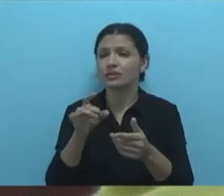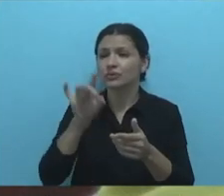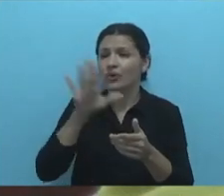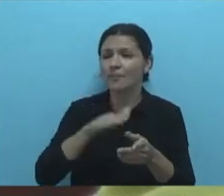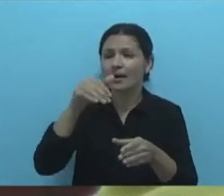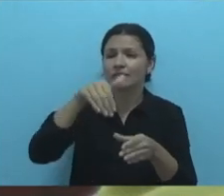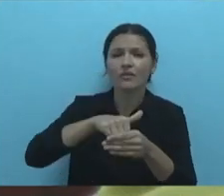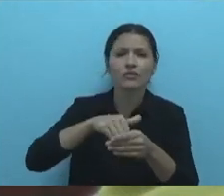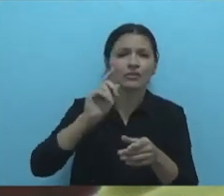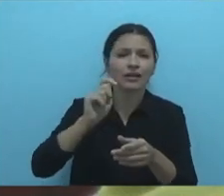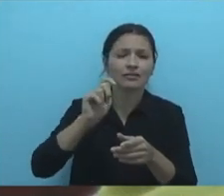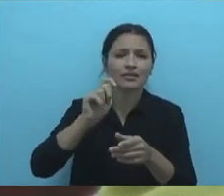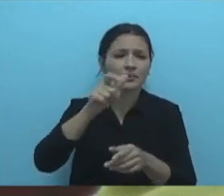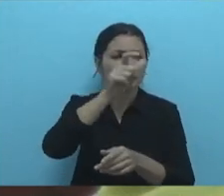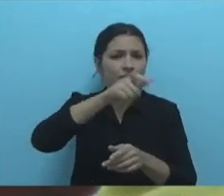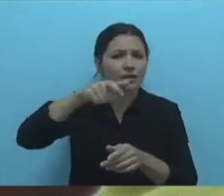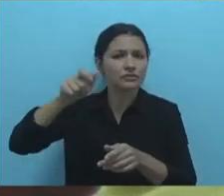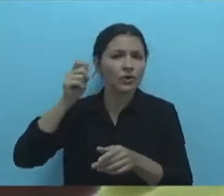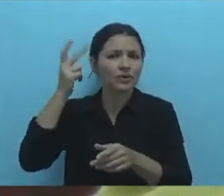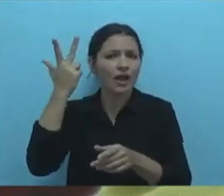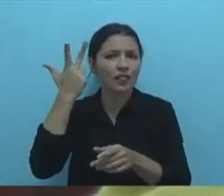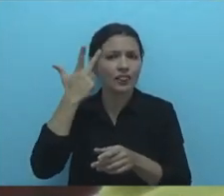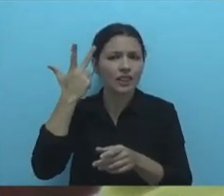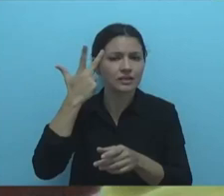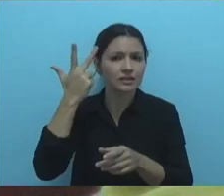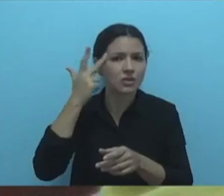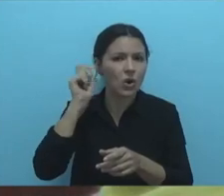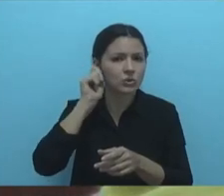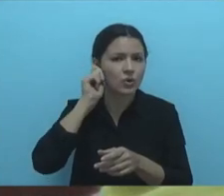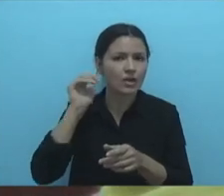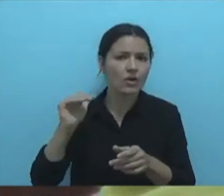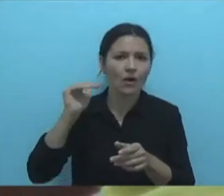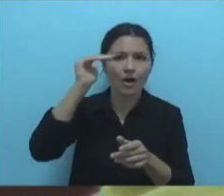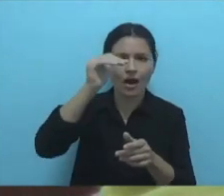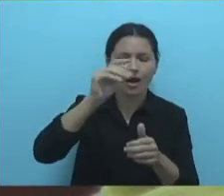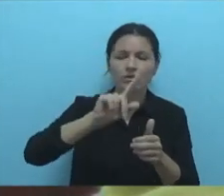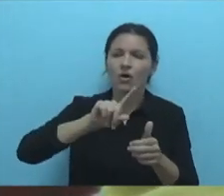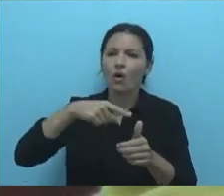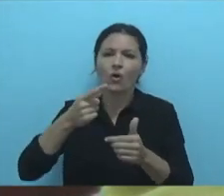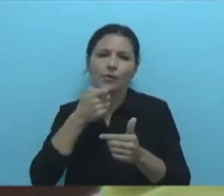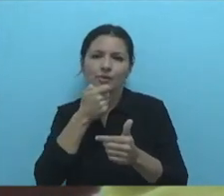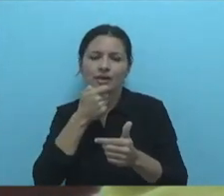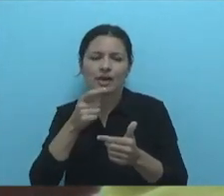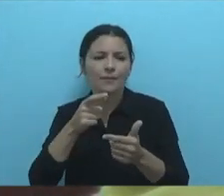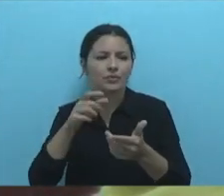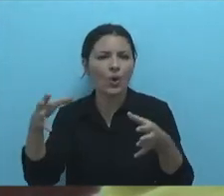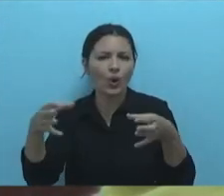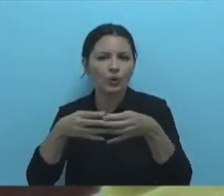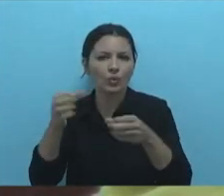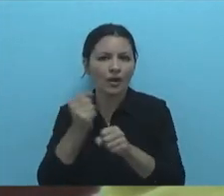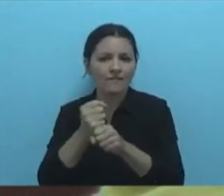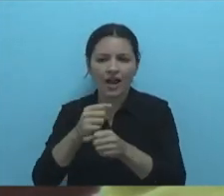que tienen todos los senadores de tener fueros fueron que no tiene ningún ciudadano